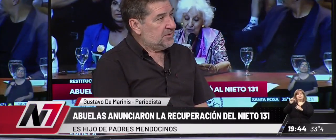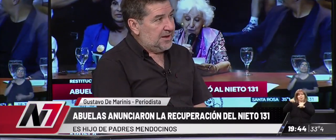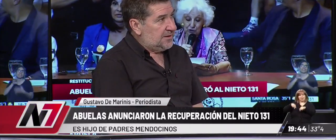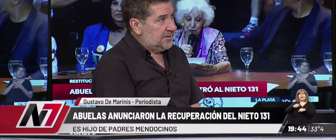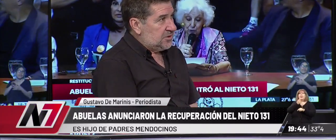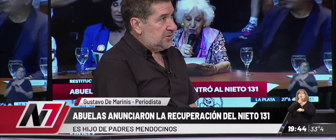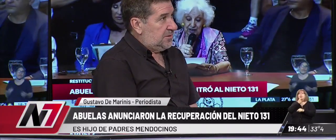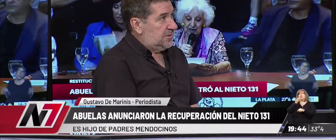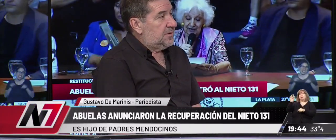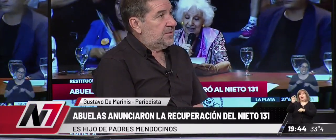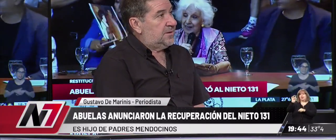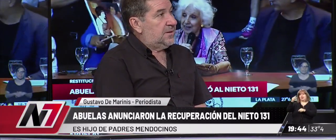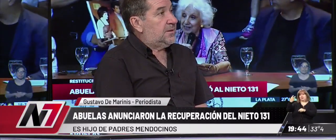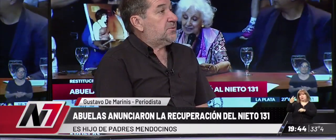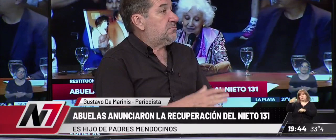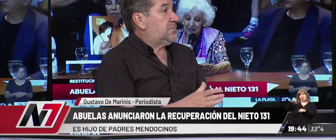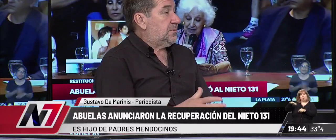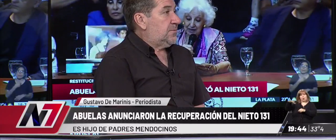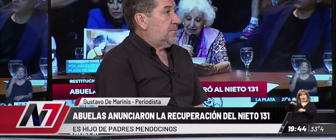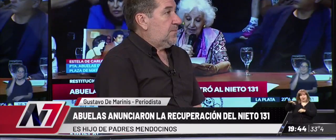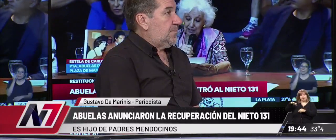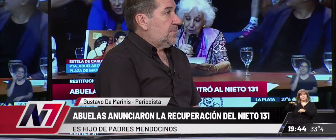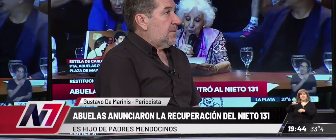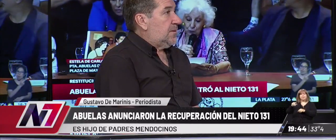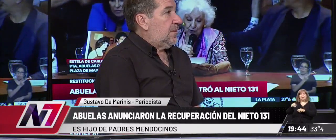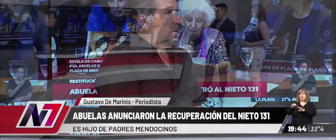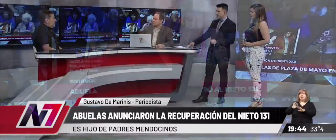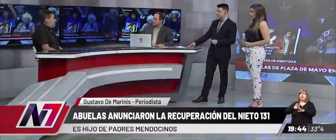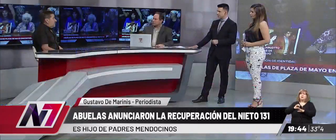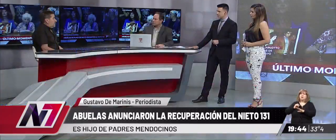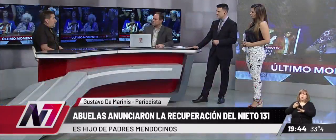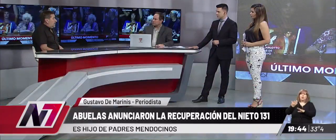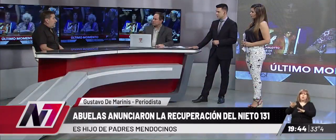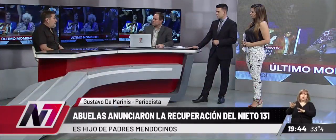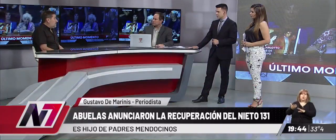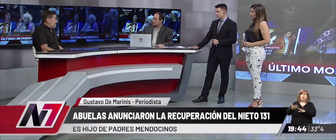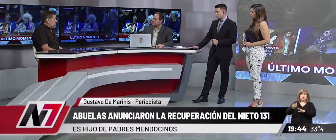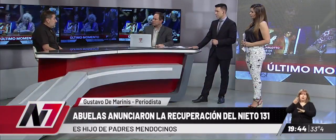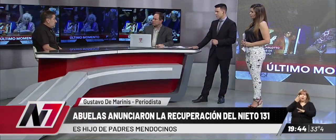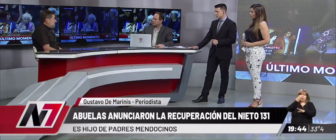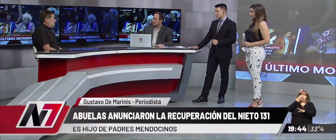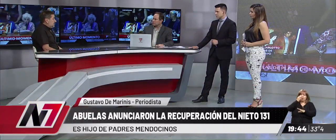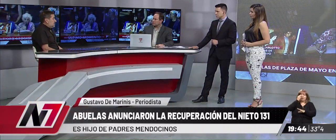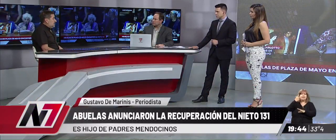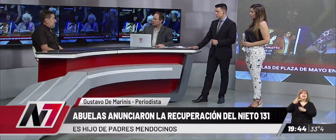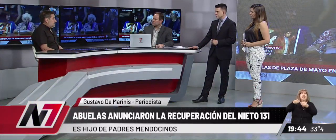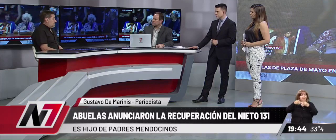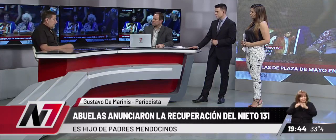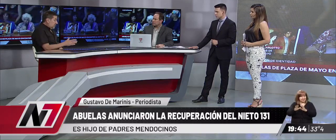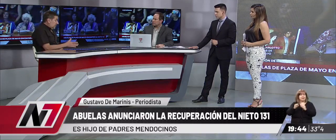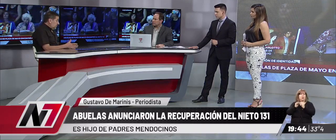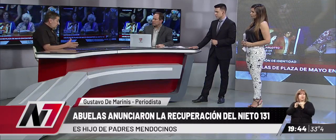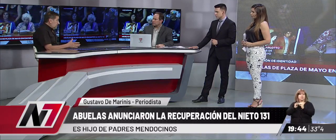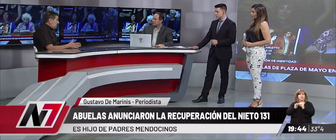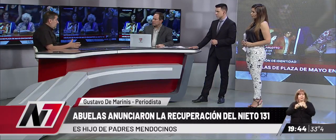la mayoría del D2. Del D2, que quedará para 2023 o no necesariamente. Va a empezar en 2023. Y